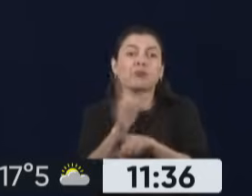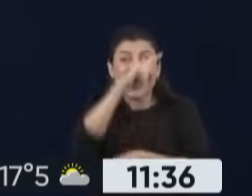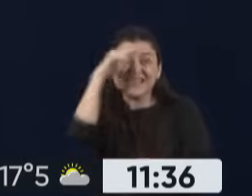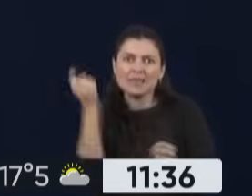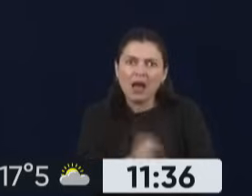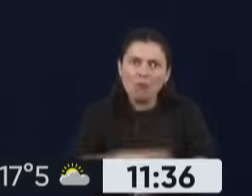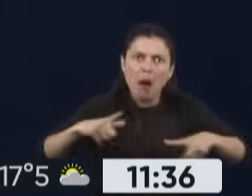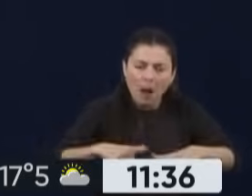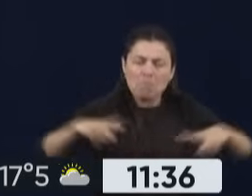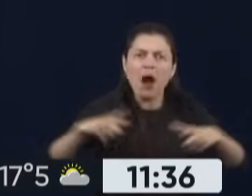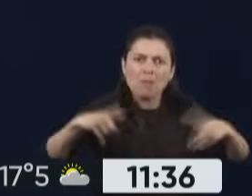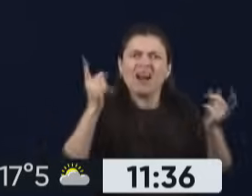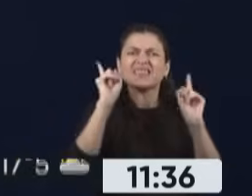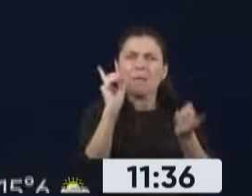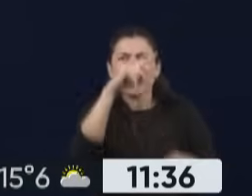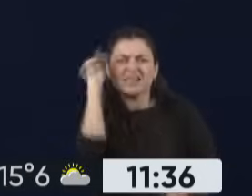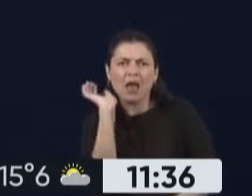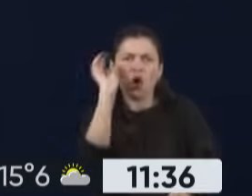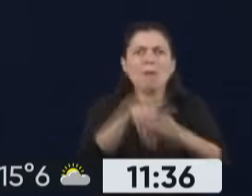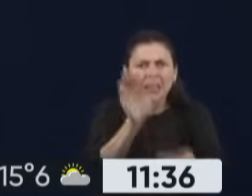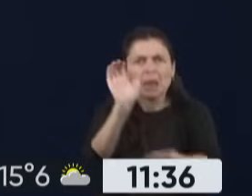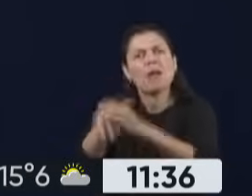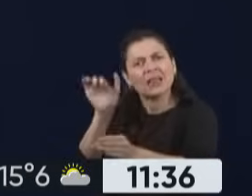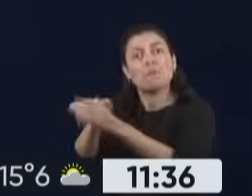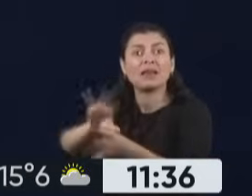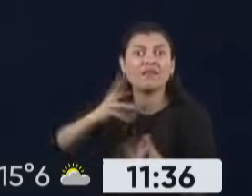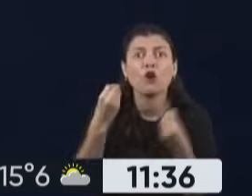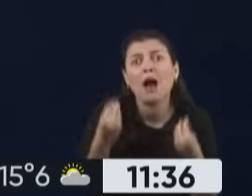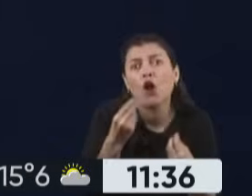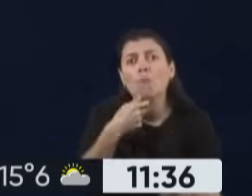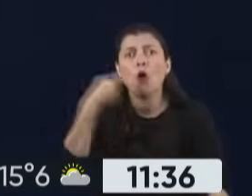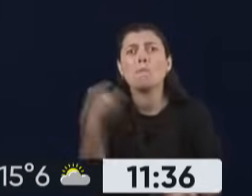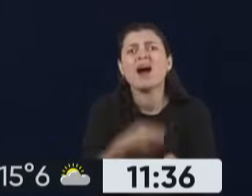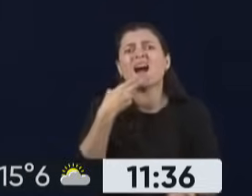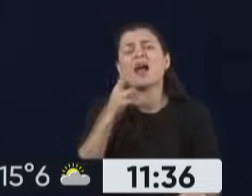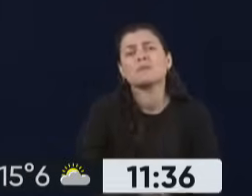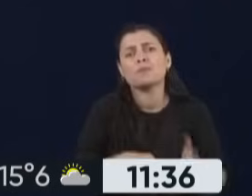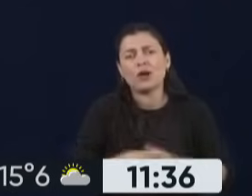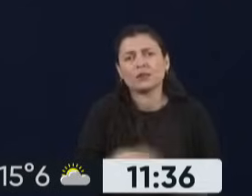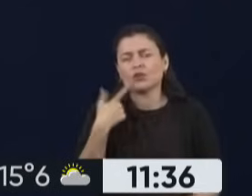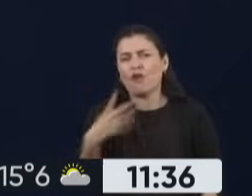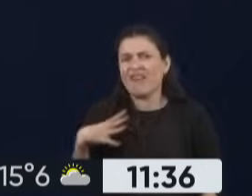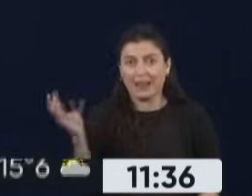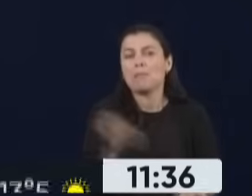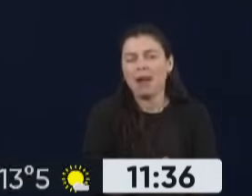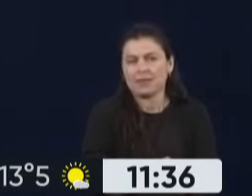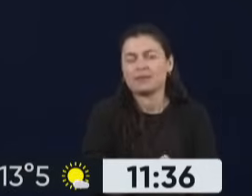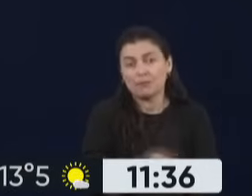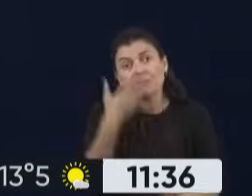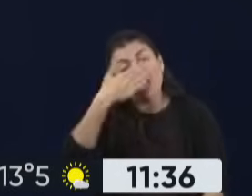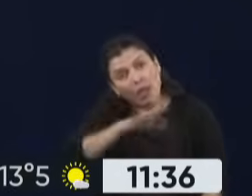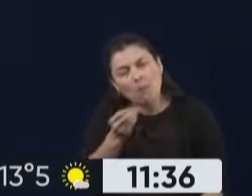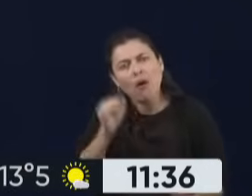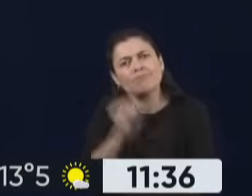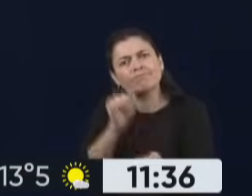avanzaba sobre el bolsillo de los argentinos a través del cobro de impuestos. Como eso no alcanzó, se dedicaron a emitir moneda para